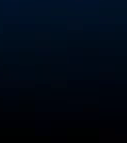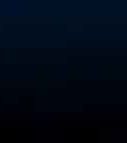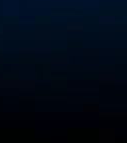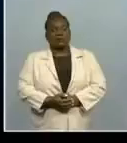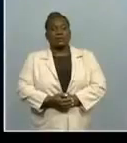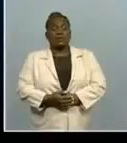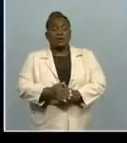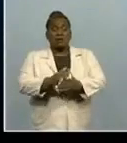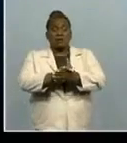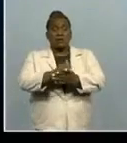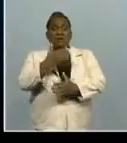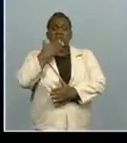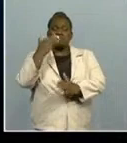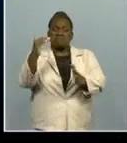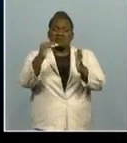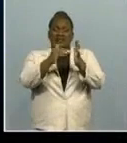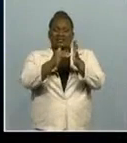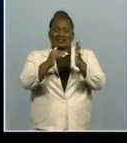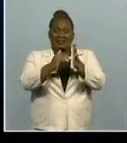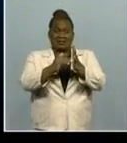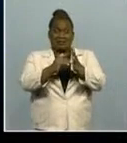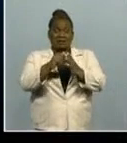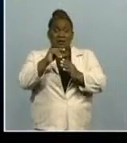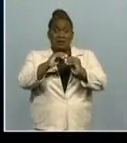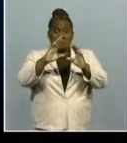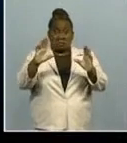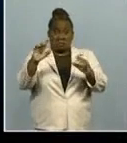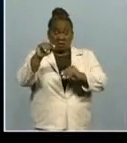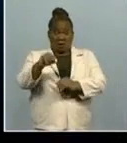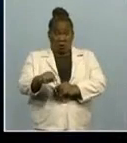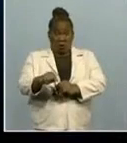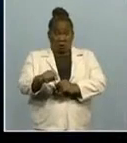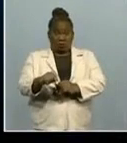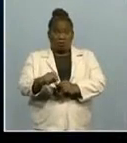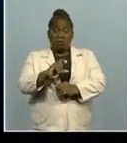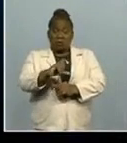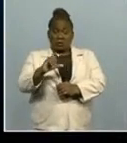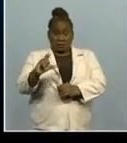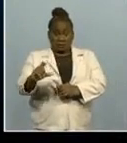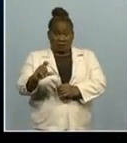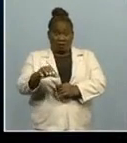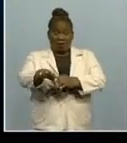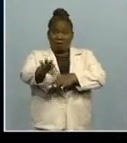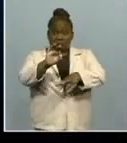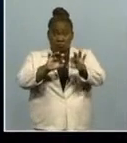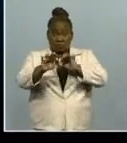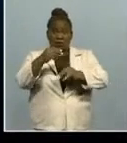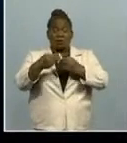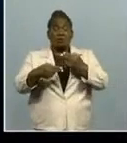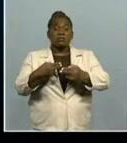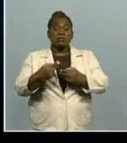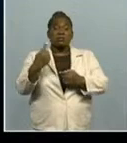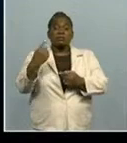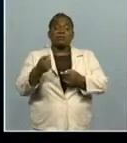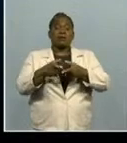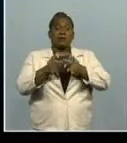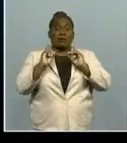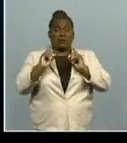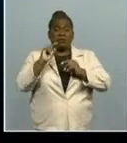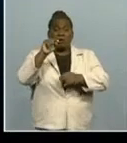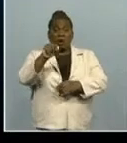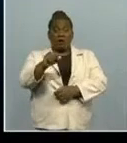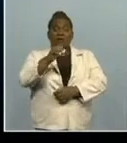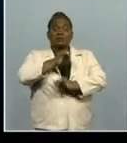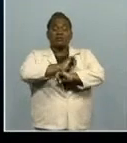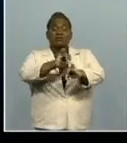amigos televidentes muy buenas tardes en la mañana de hoy el comité central electo realizó su primer pleno donde se dio a conocer